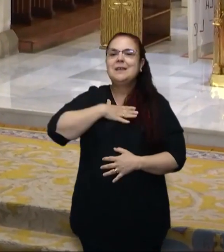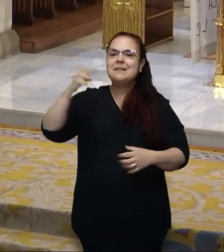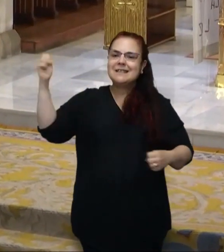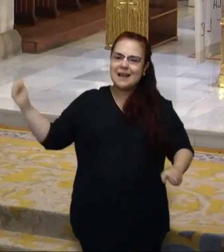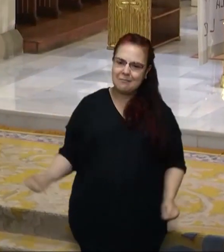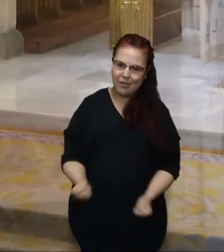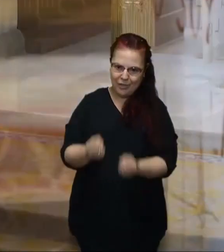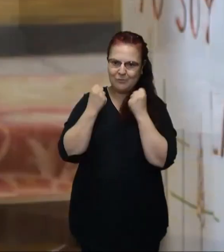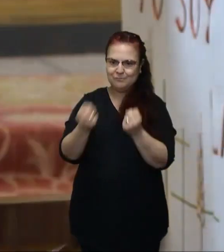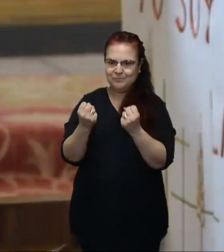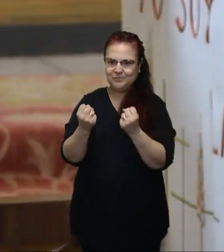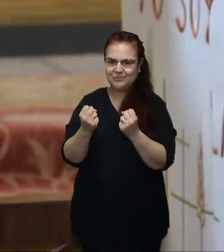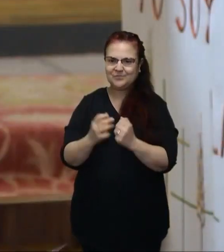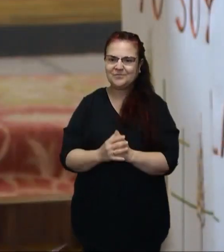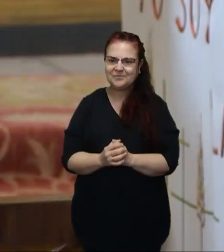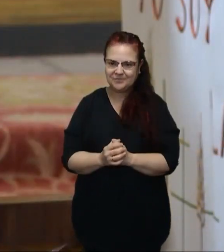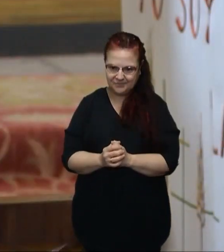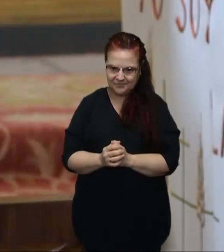y mi salvación.